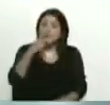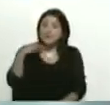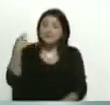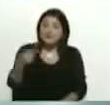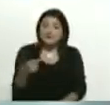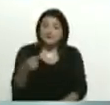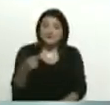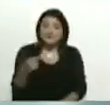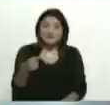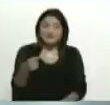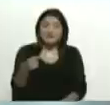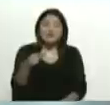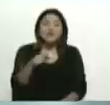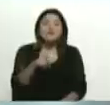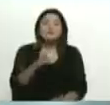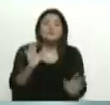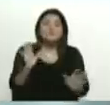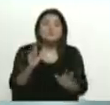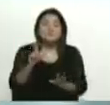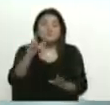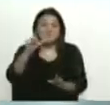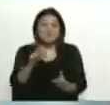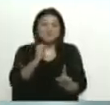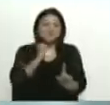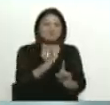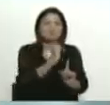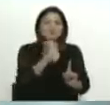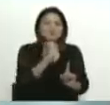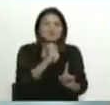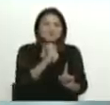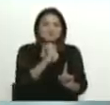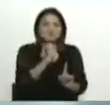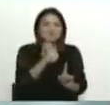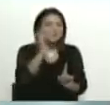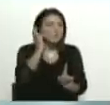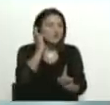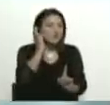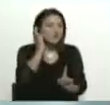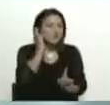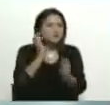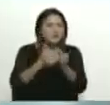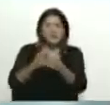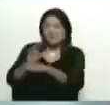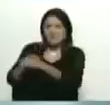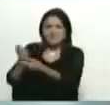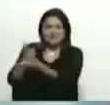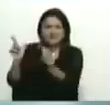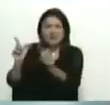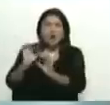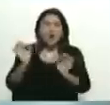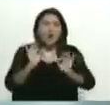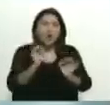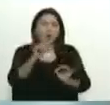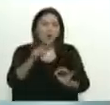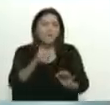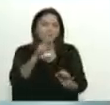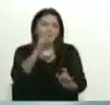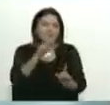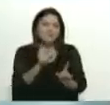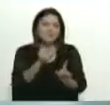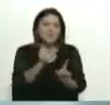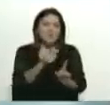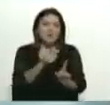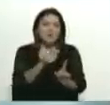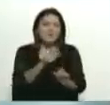vía, señores, un femicida, van a pedir entonces la libertad de un femicida, vamos a hablar claro aquí. Un pedófilo le van a pedir la libertad